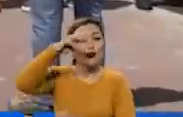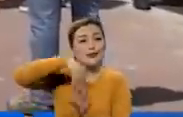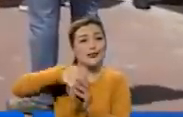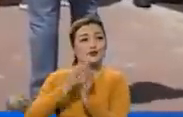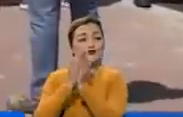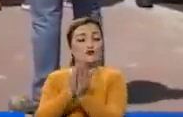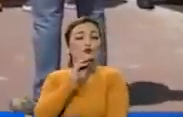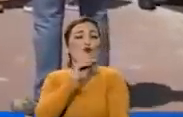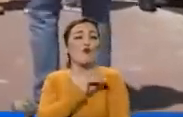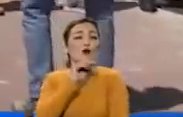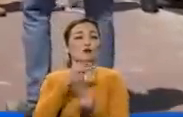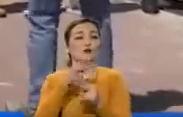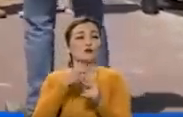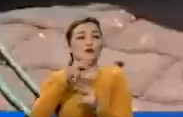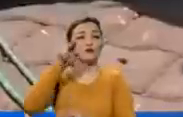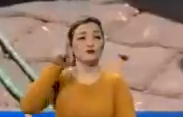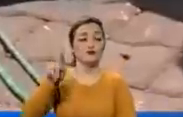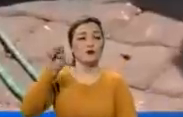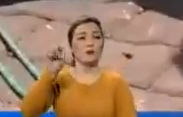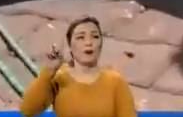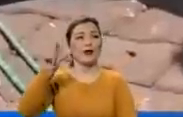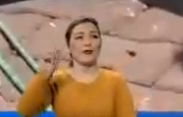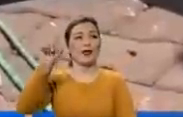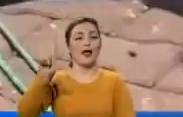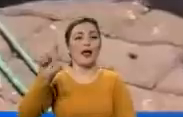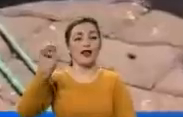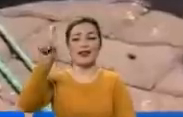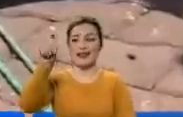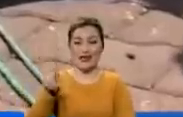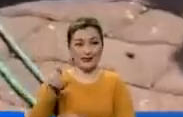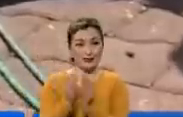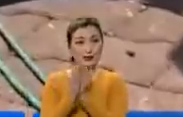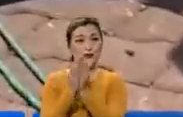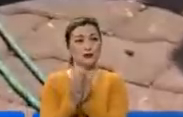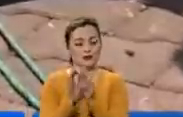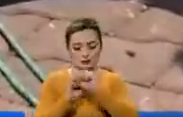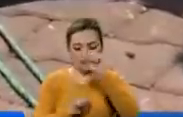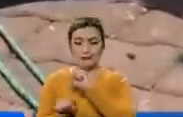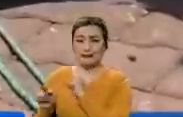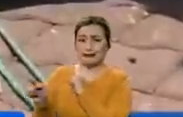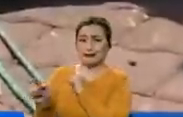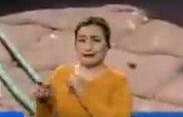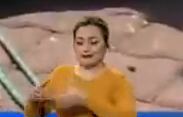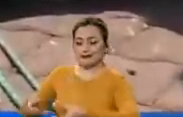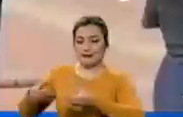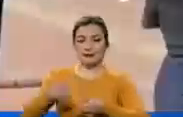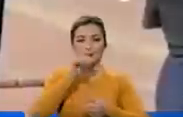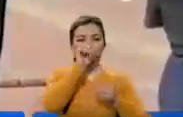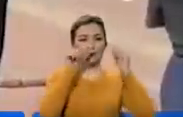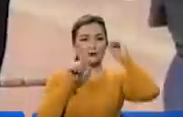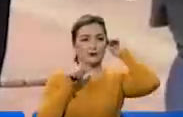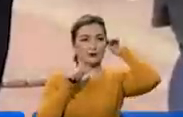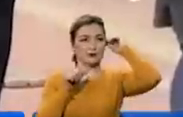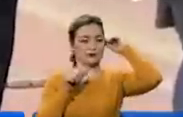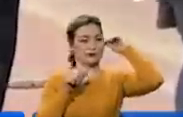del pesquero de Manta de nombre Pedalex. En una de sus embarcaciones menores se encontró la supuesta sustancia ilícita. Un